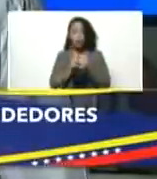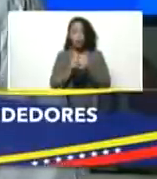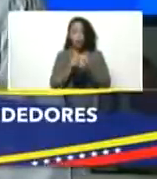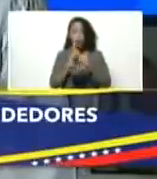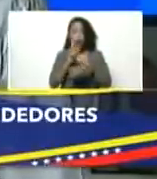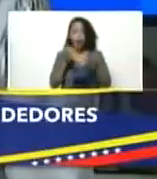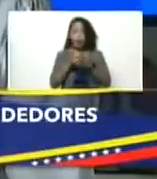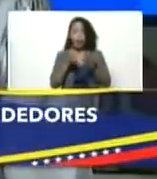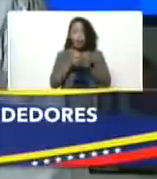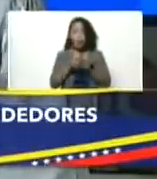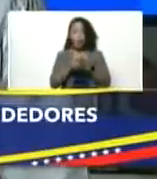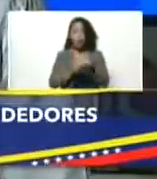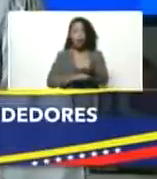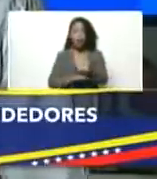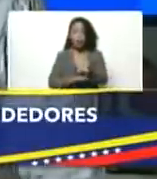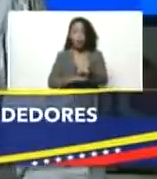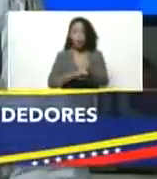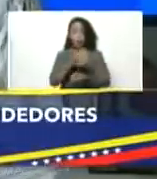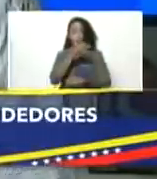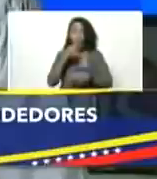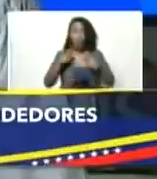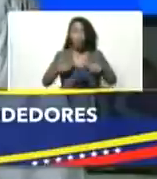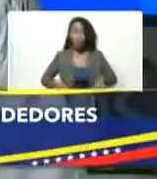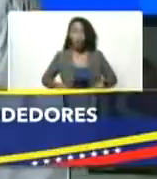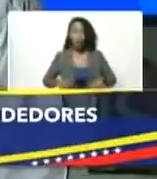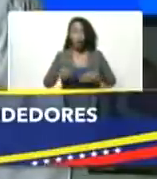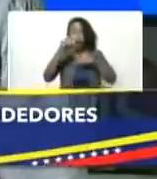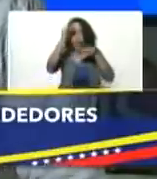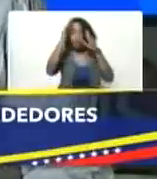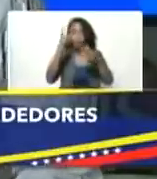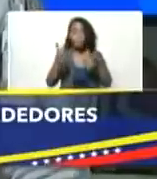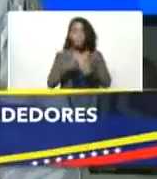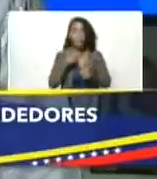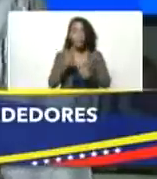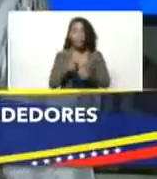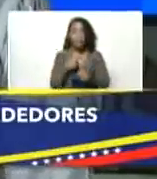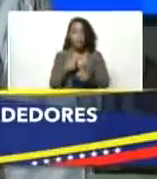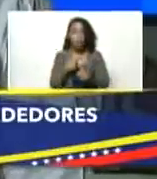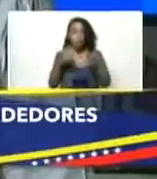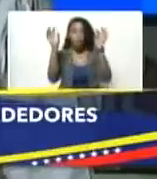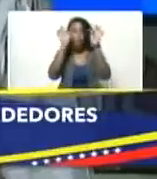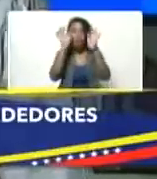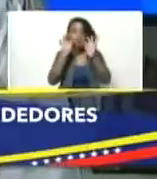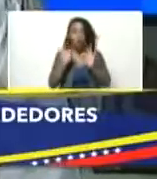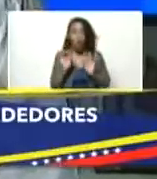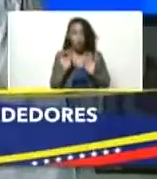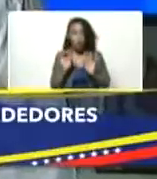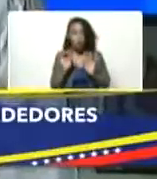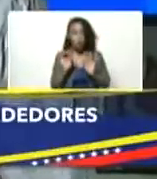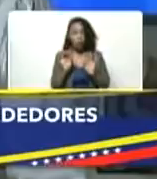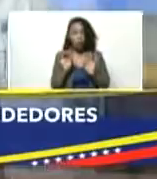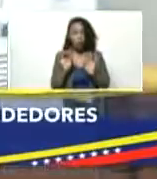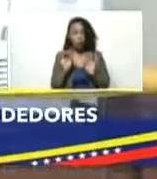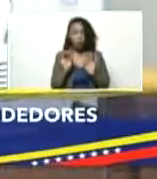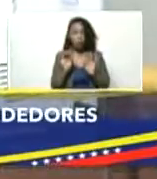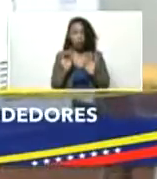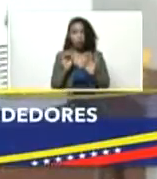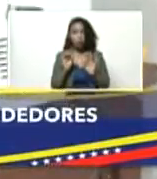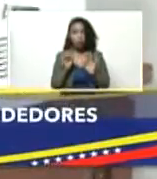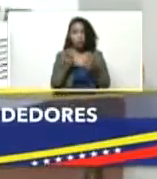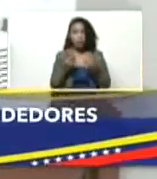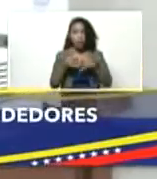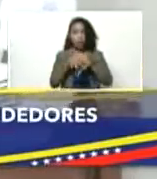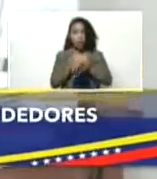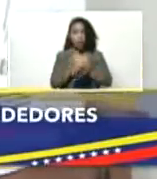equipo con un carácter o una calidad humana, quienes nos han atendido desde el principio de forma, digámoslo así,